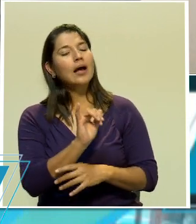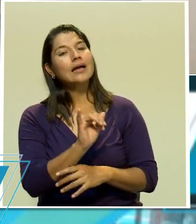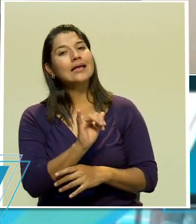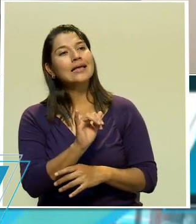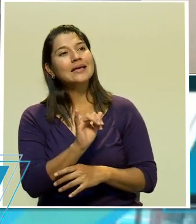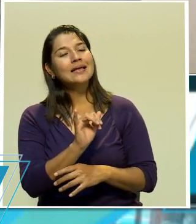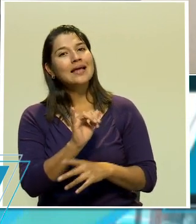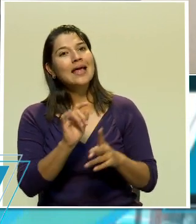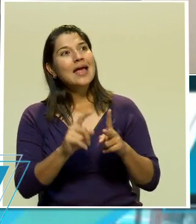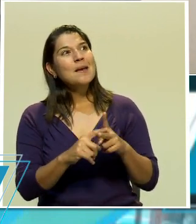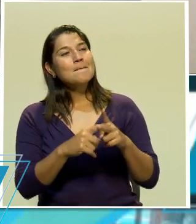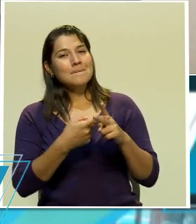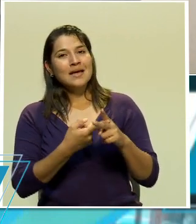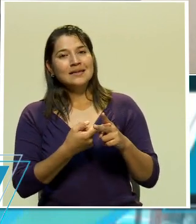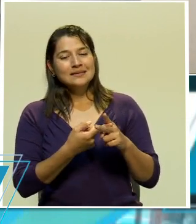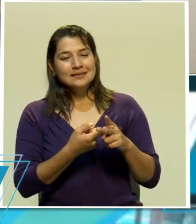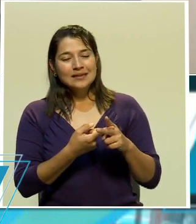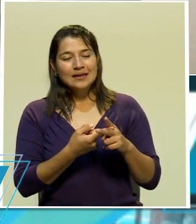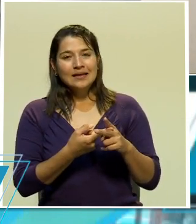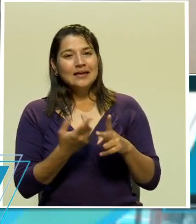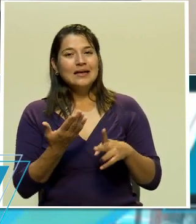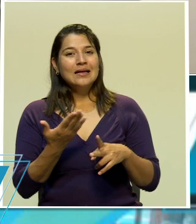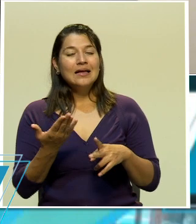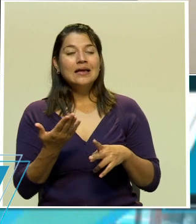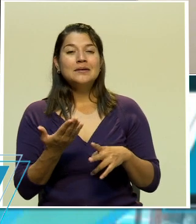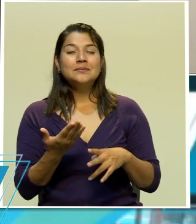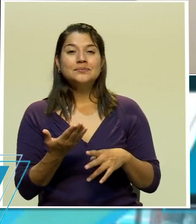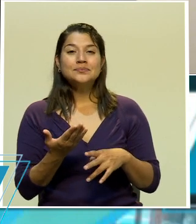esa narrativa en donde queda instalada